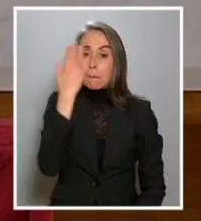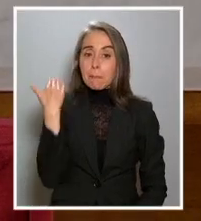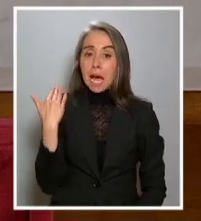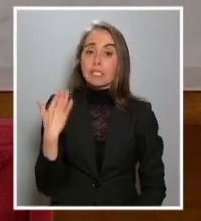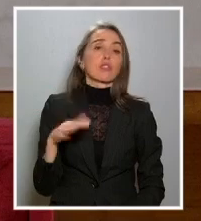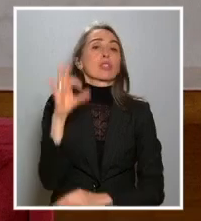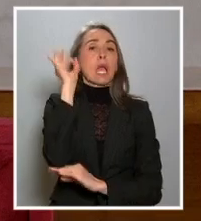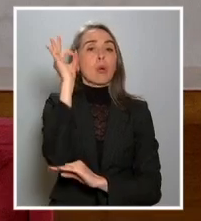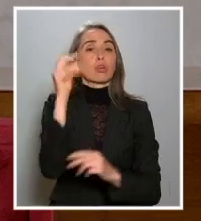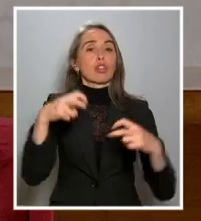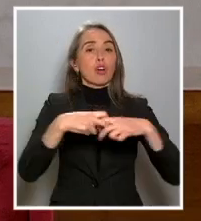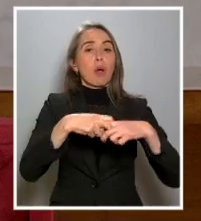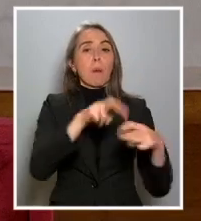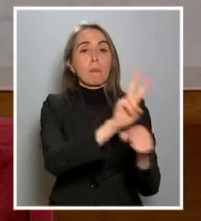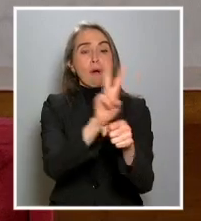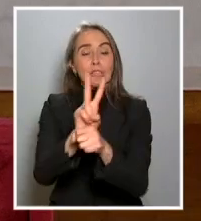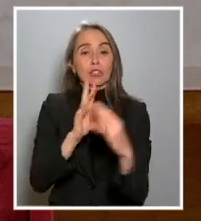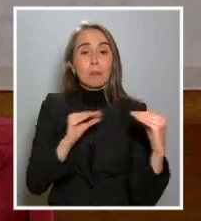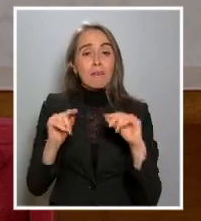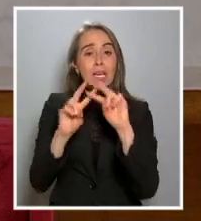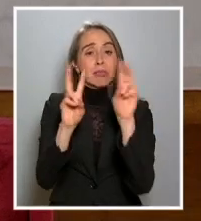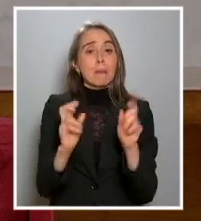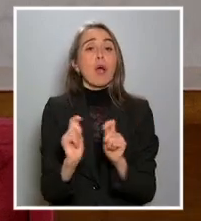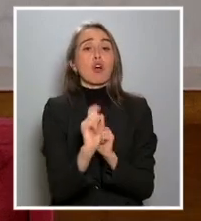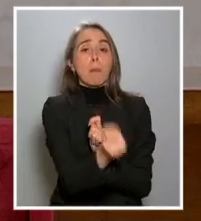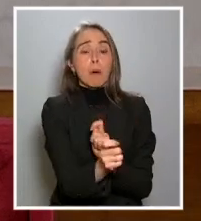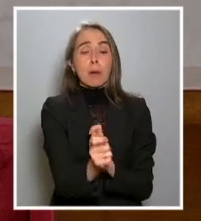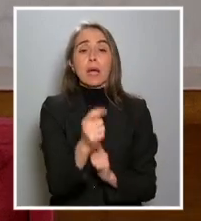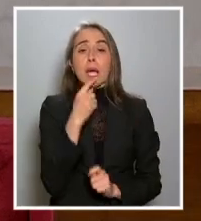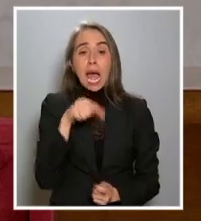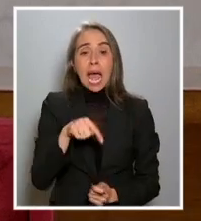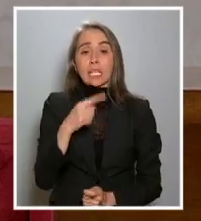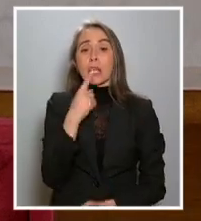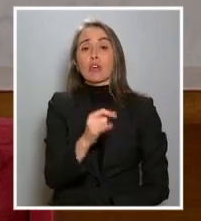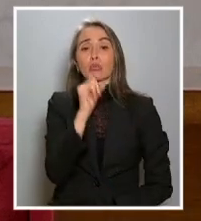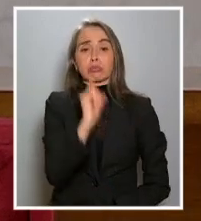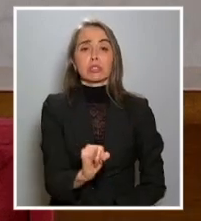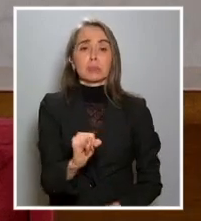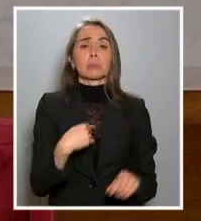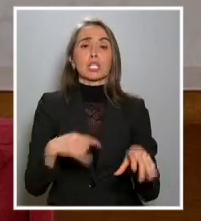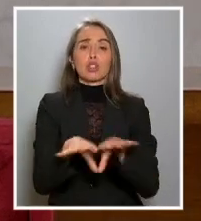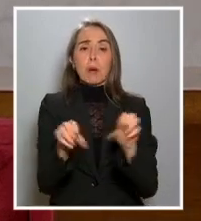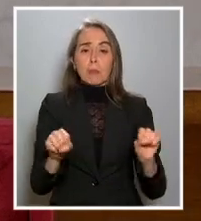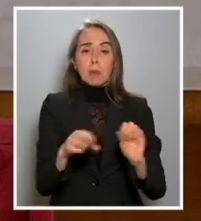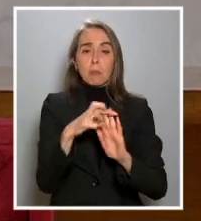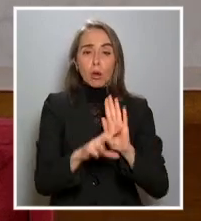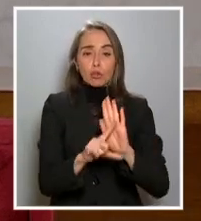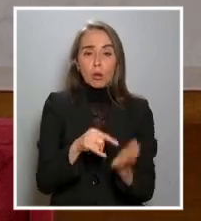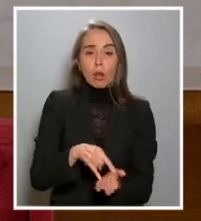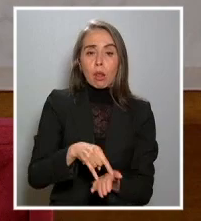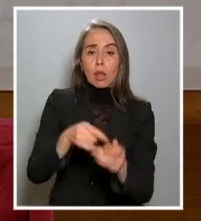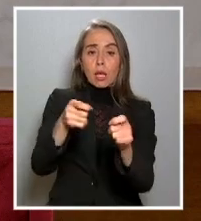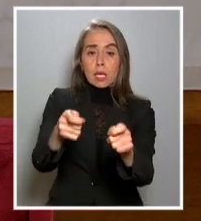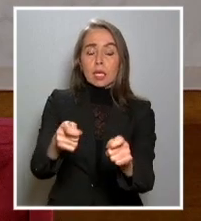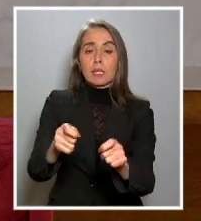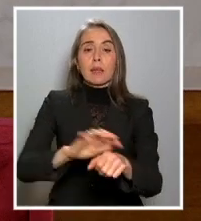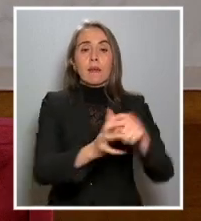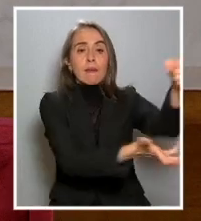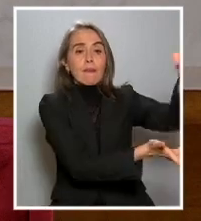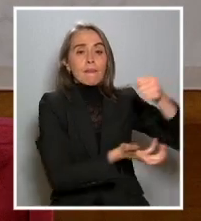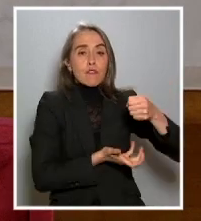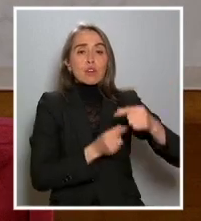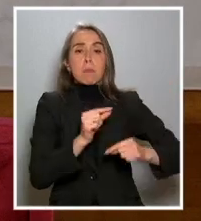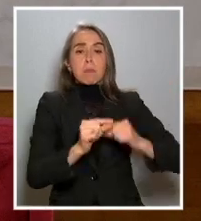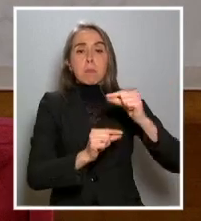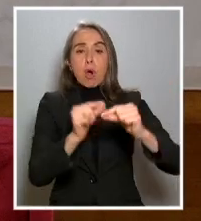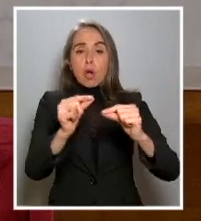Colegio de Profesores para tratar esto y ratifico aquí mi compromiso: enviar un proyecto de ley cuyo financiamiento será